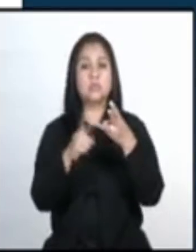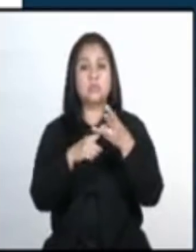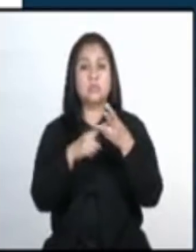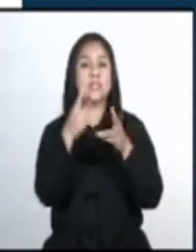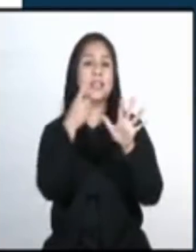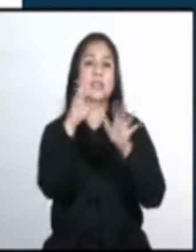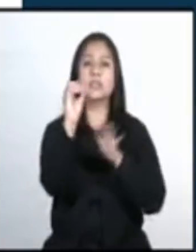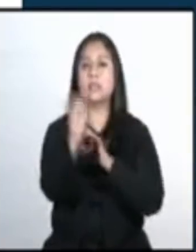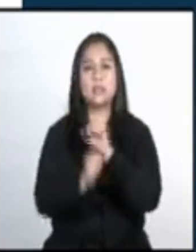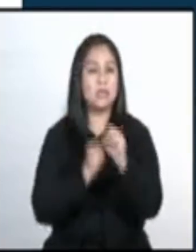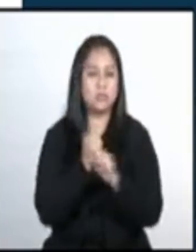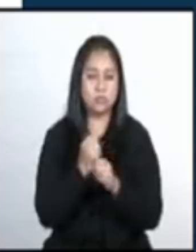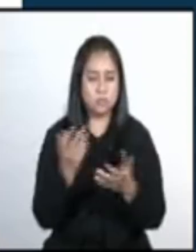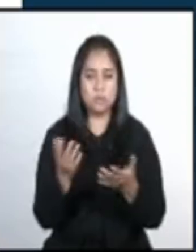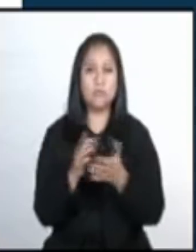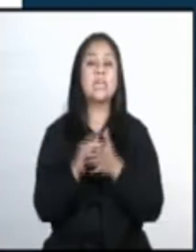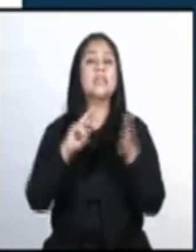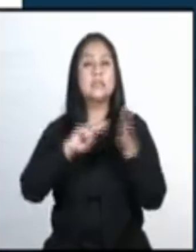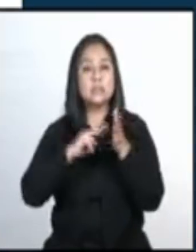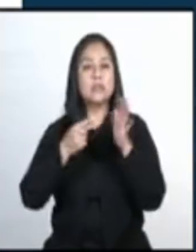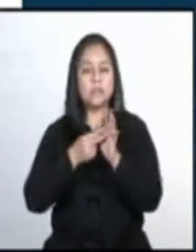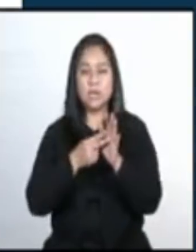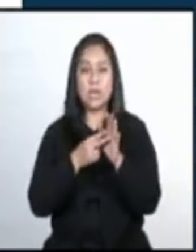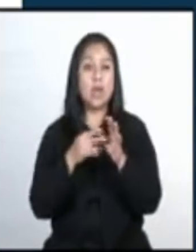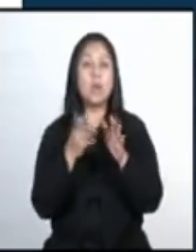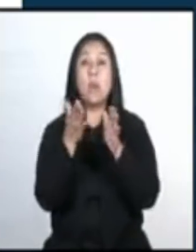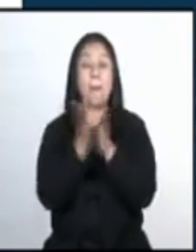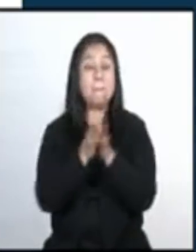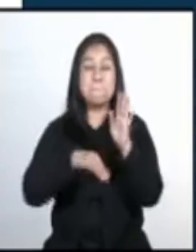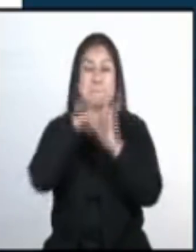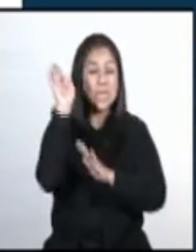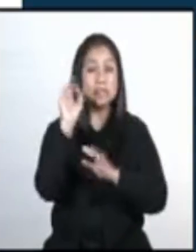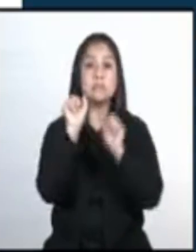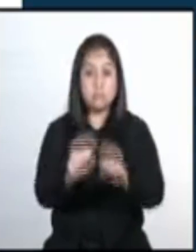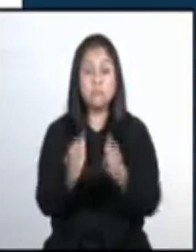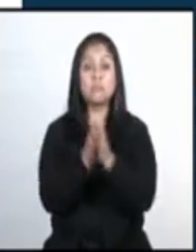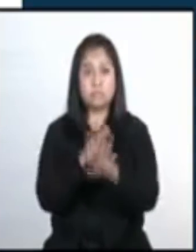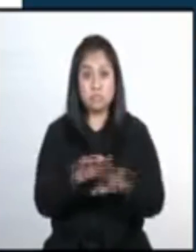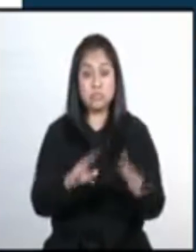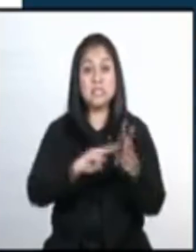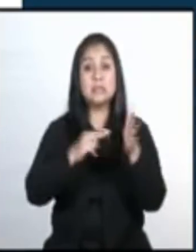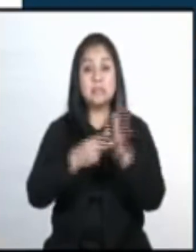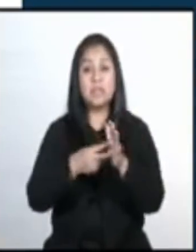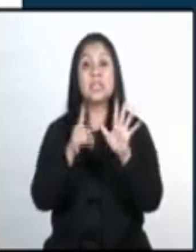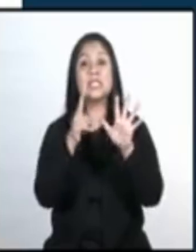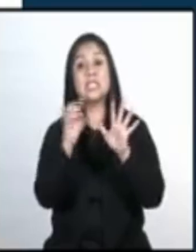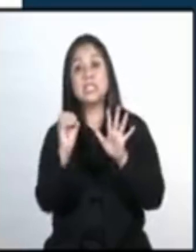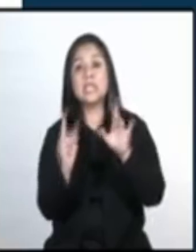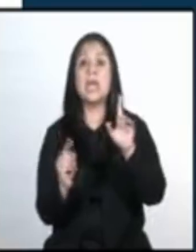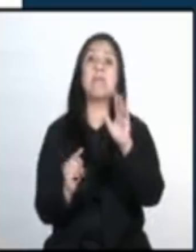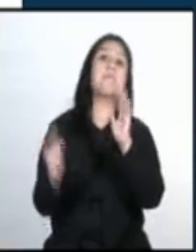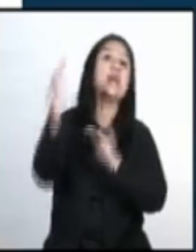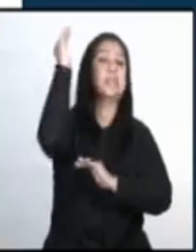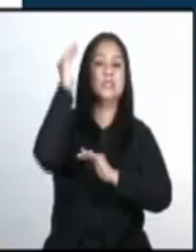de 60-69. Es decir, la mayoría de la gente está contemplada entre los 60 y más de